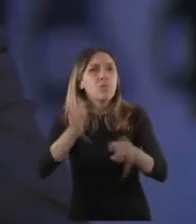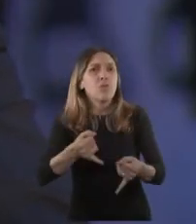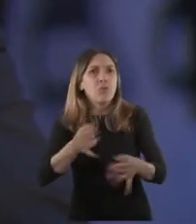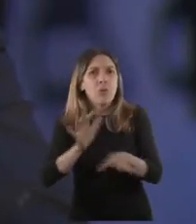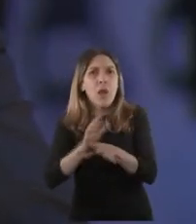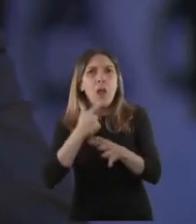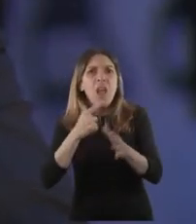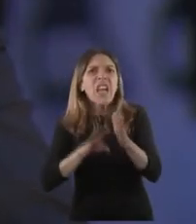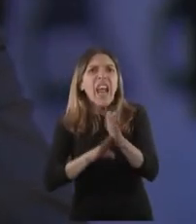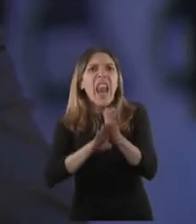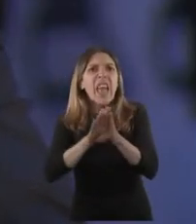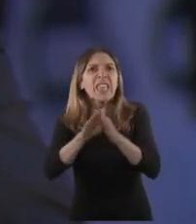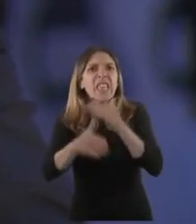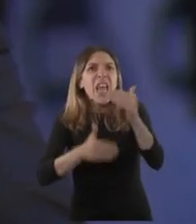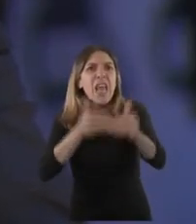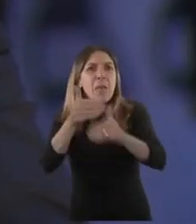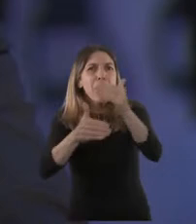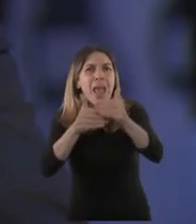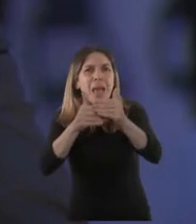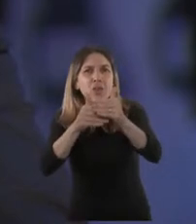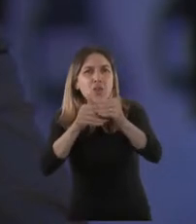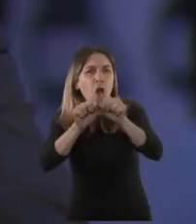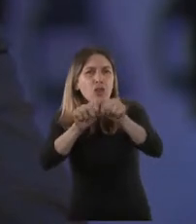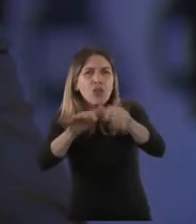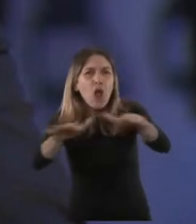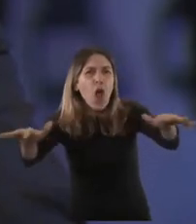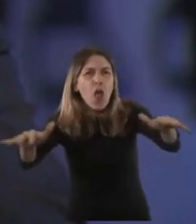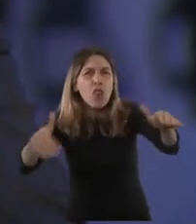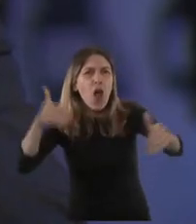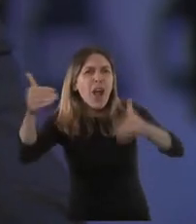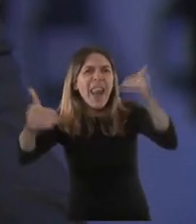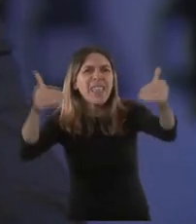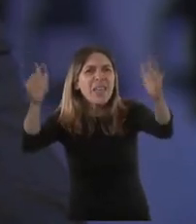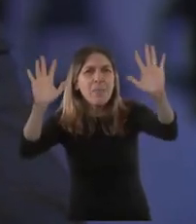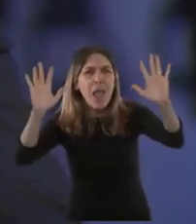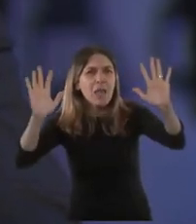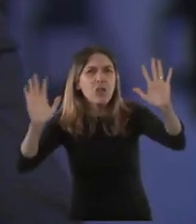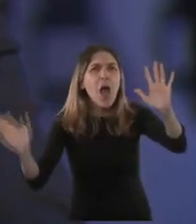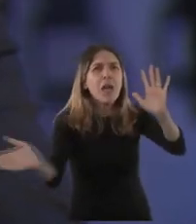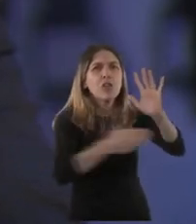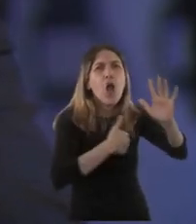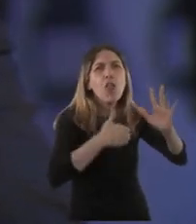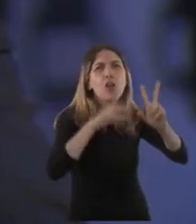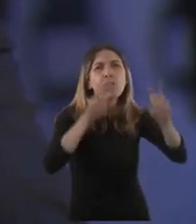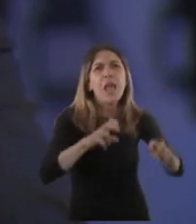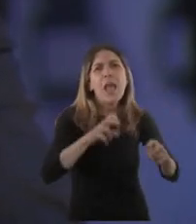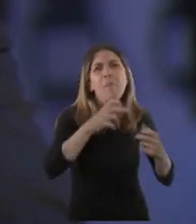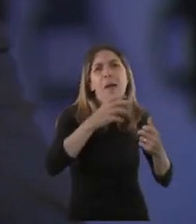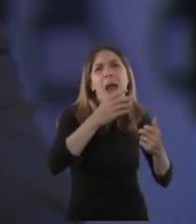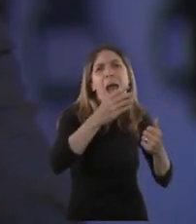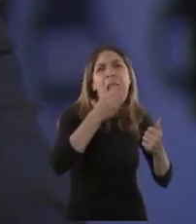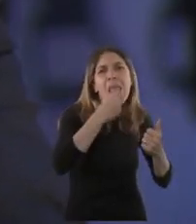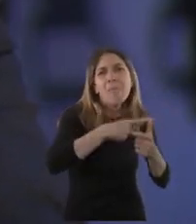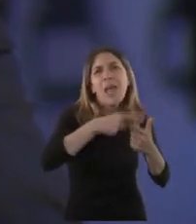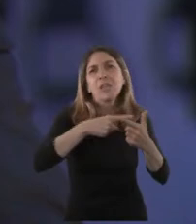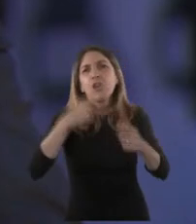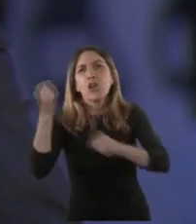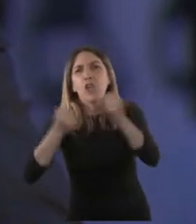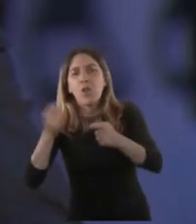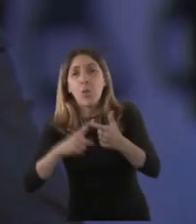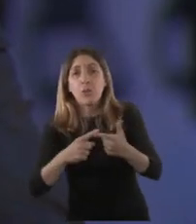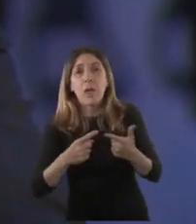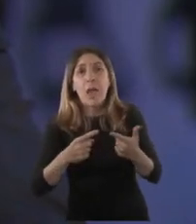de crecimiento que impacten sobre la cadena agroindustrial y agroalimentaria. Y creemos que este es un